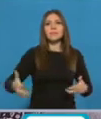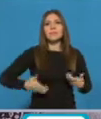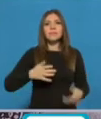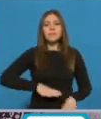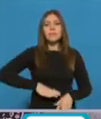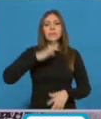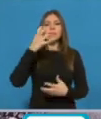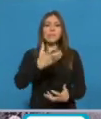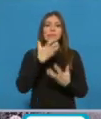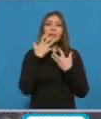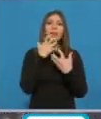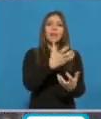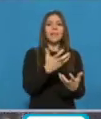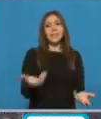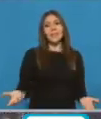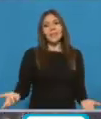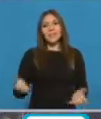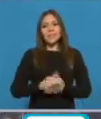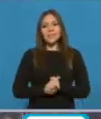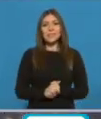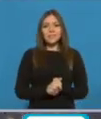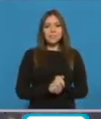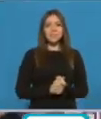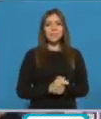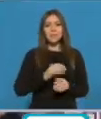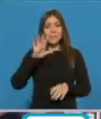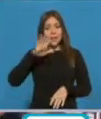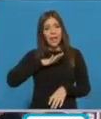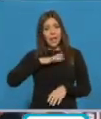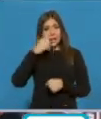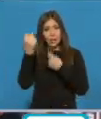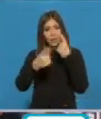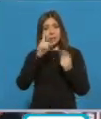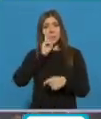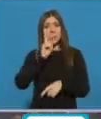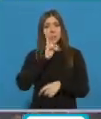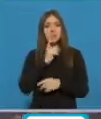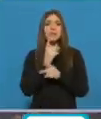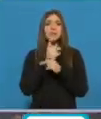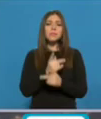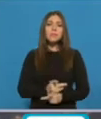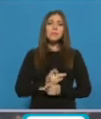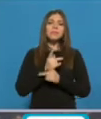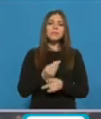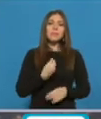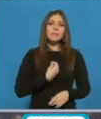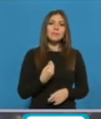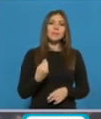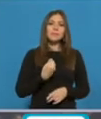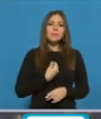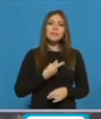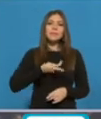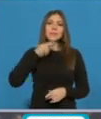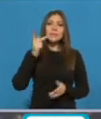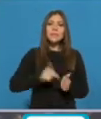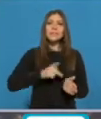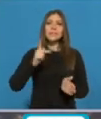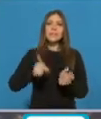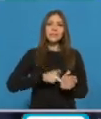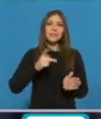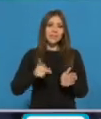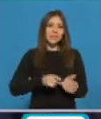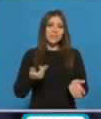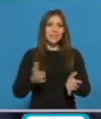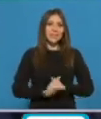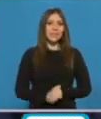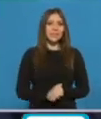veces menos, ¿no? O a veces hay señoras que tienen mucha paciencia y se esperan hasta la 10ª. Sí. Mira, te platico, en mi casa